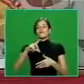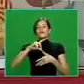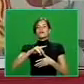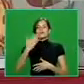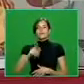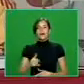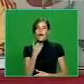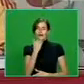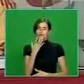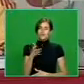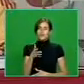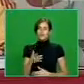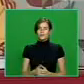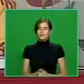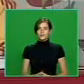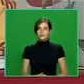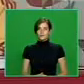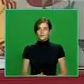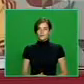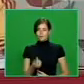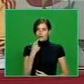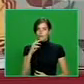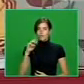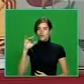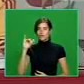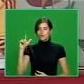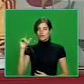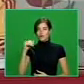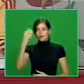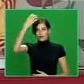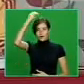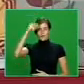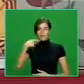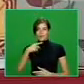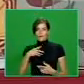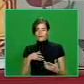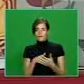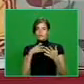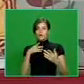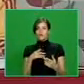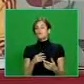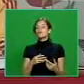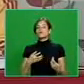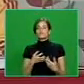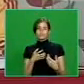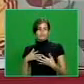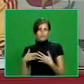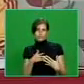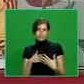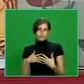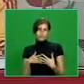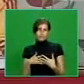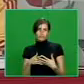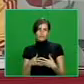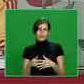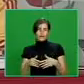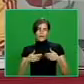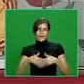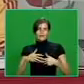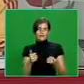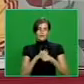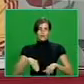algo así le decía morillo al rey después de haber enfrentado los batallones de los ejércitos